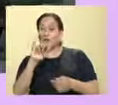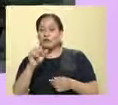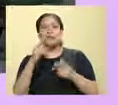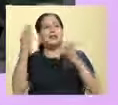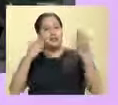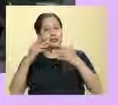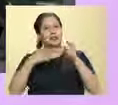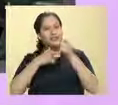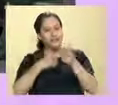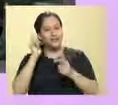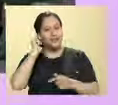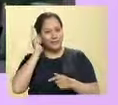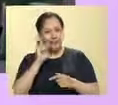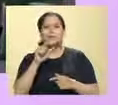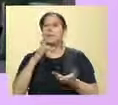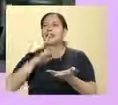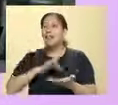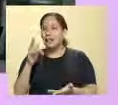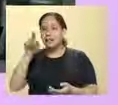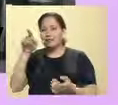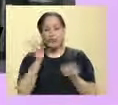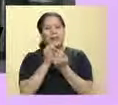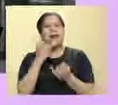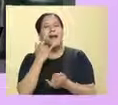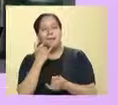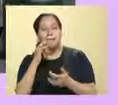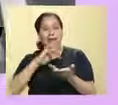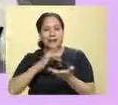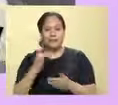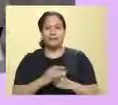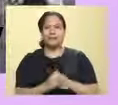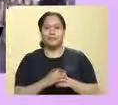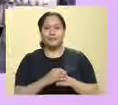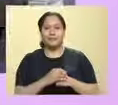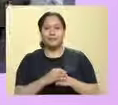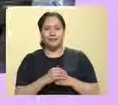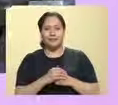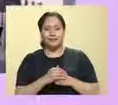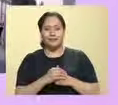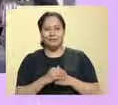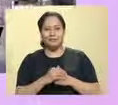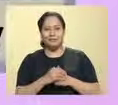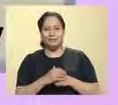el éxito. Gracias, gracias a ti, muy amable. Gracias.